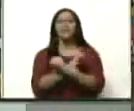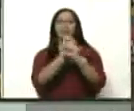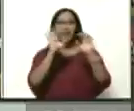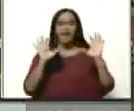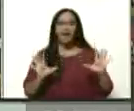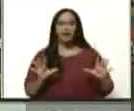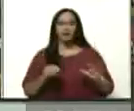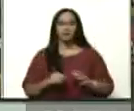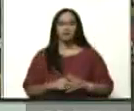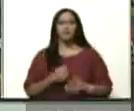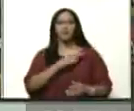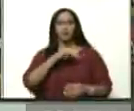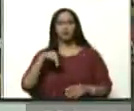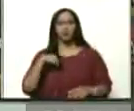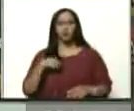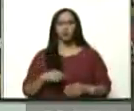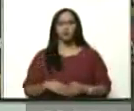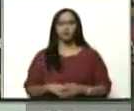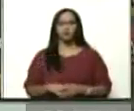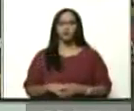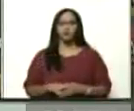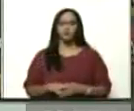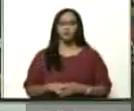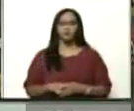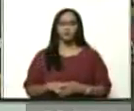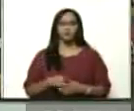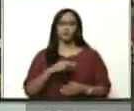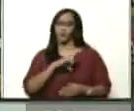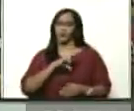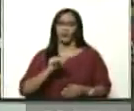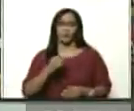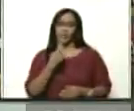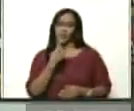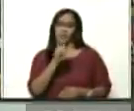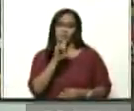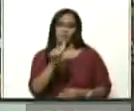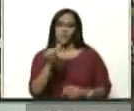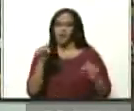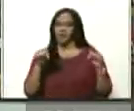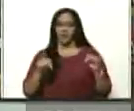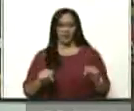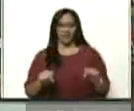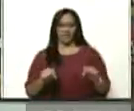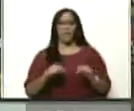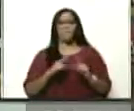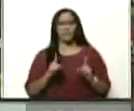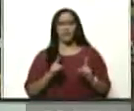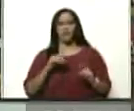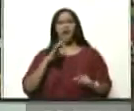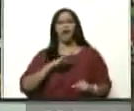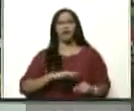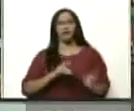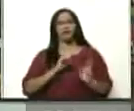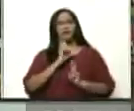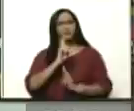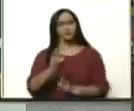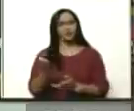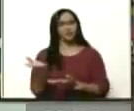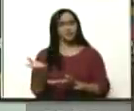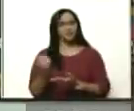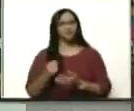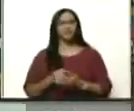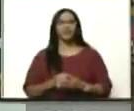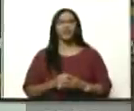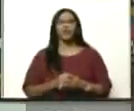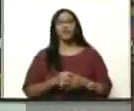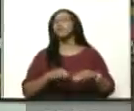muy clara para nosotros. No se la vamos a decir ni ahorita, pero ahí están los resultados. Y una estrategia